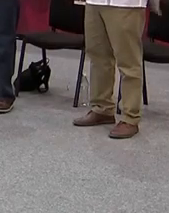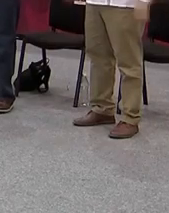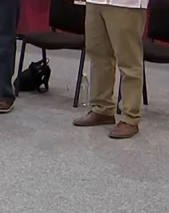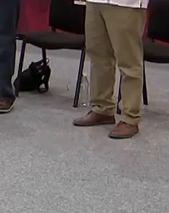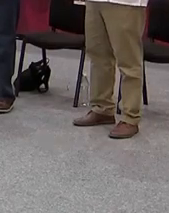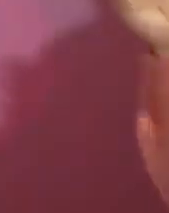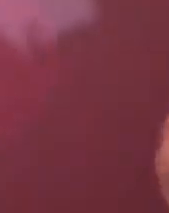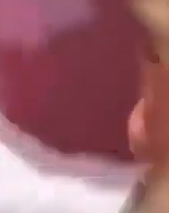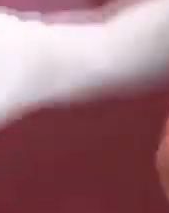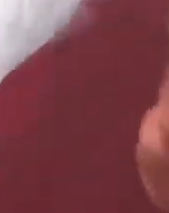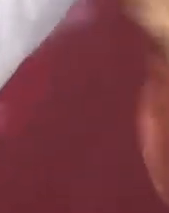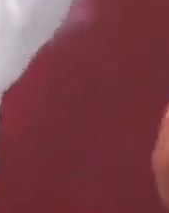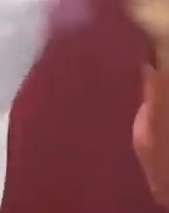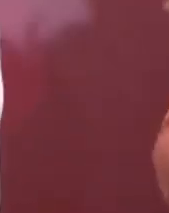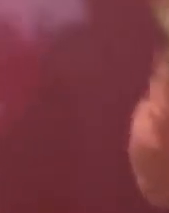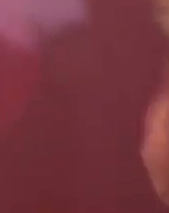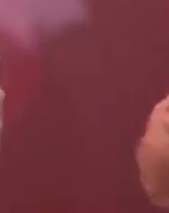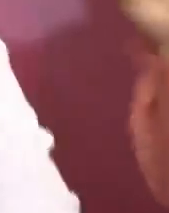Jiménez.